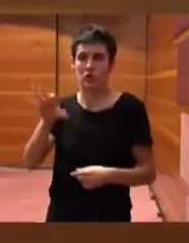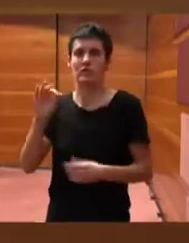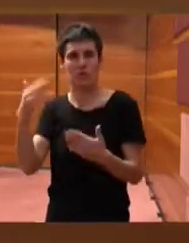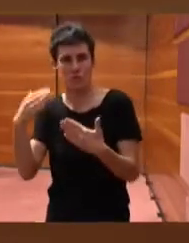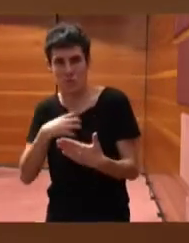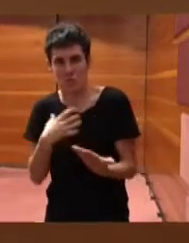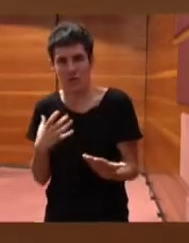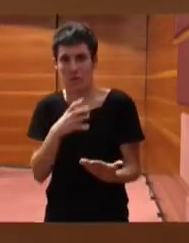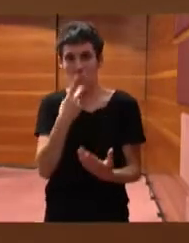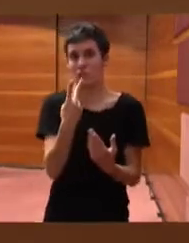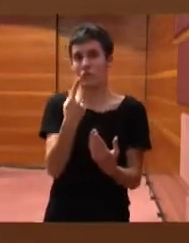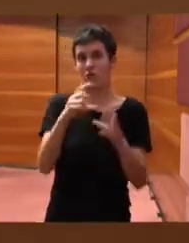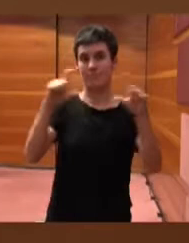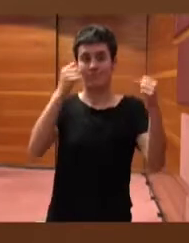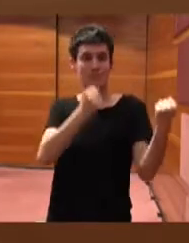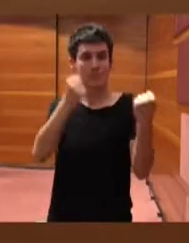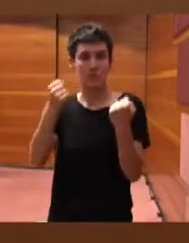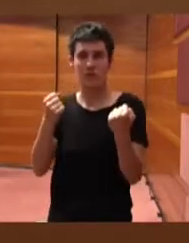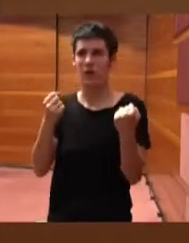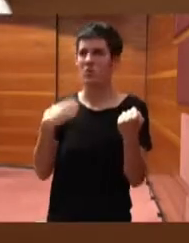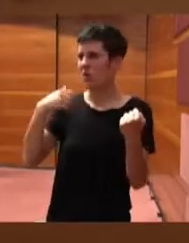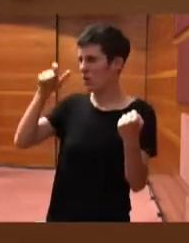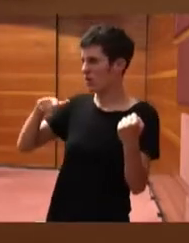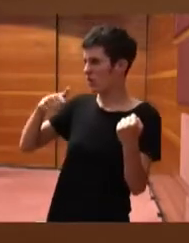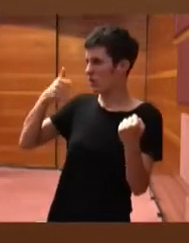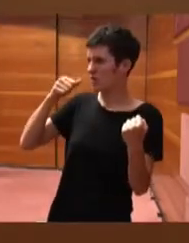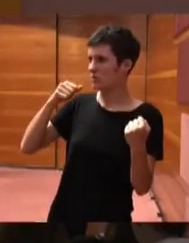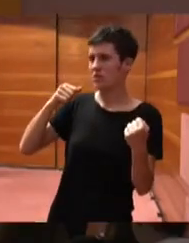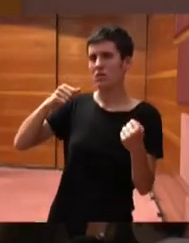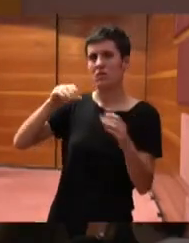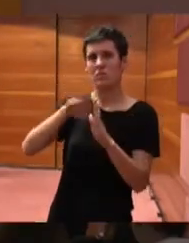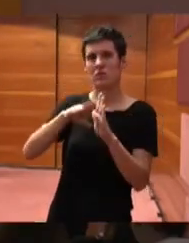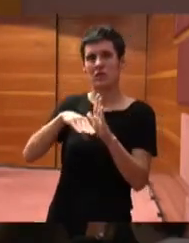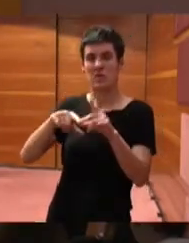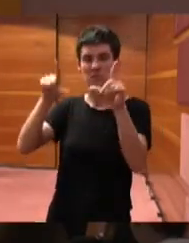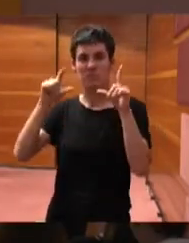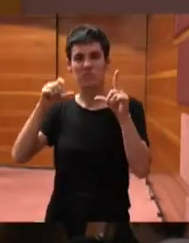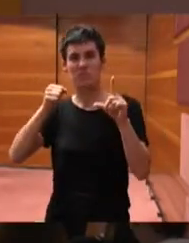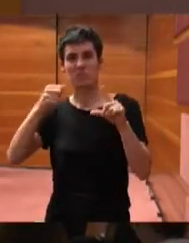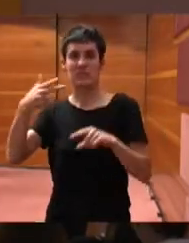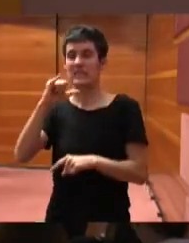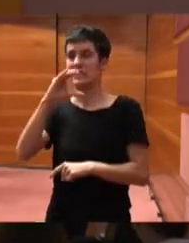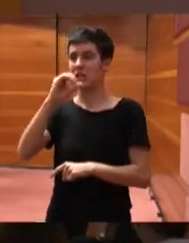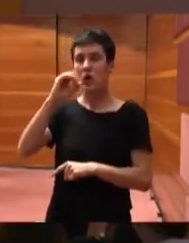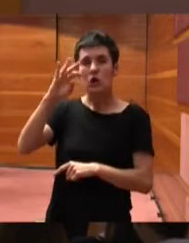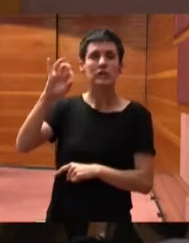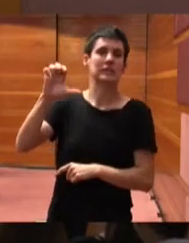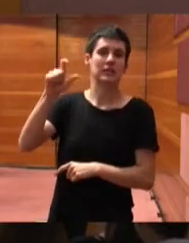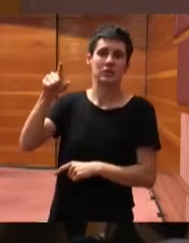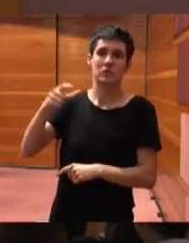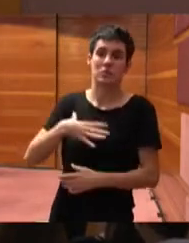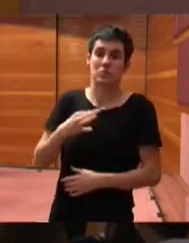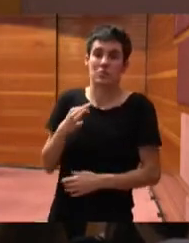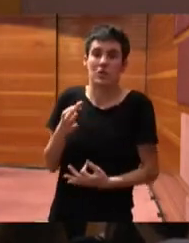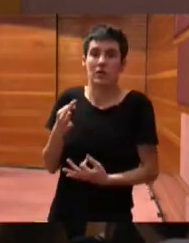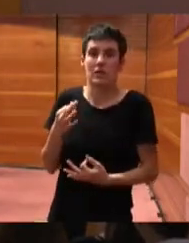meterte en la cocina como hace el tipo este, ¿cómo se llama? Alberto Chicote, y decirles cómo tienen que cocinar. Porque si no,